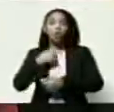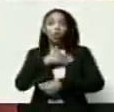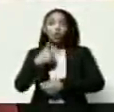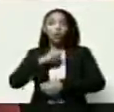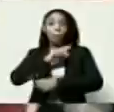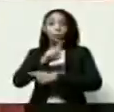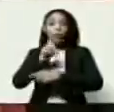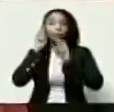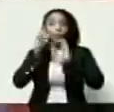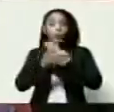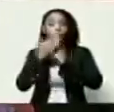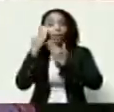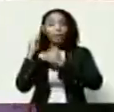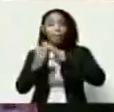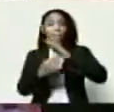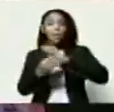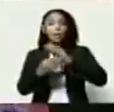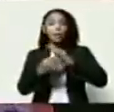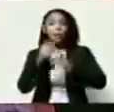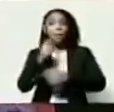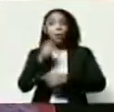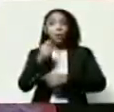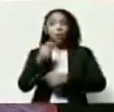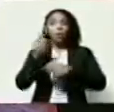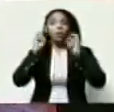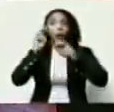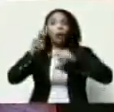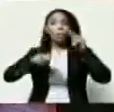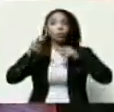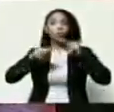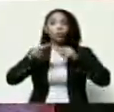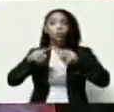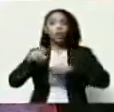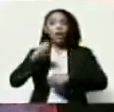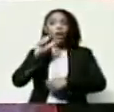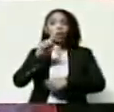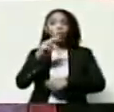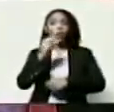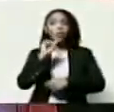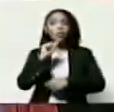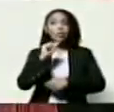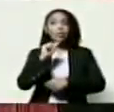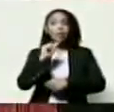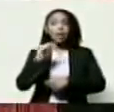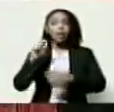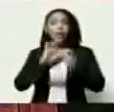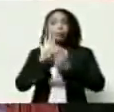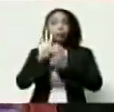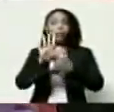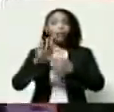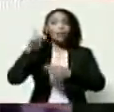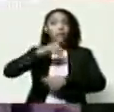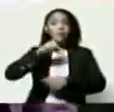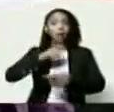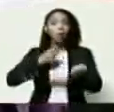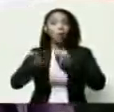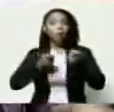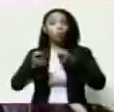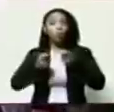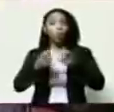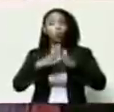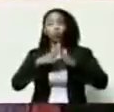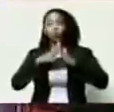a esto, basándome un poco en lo que fue la ponencia de Luis Brito García. Él señalaba la necesidad de controlarlo